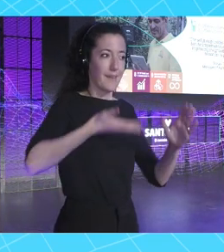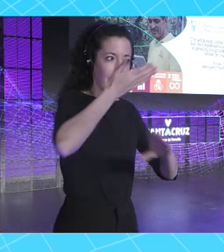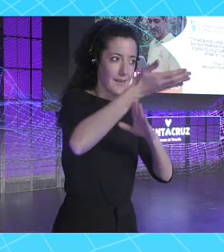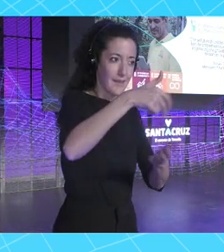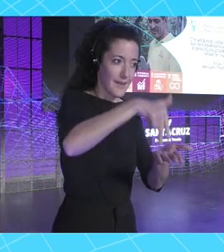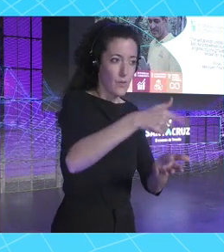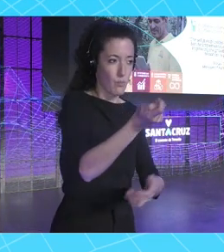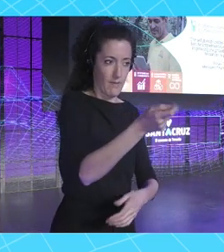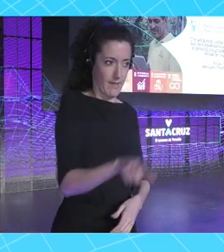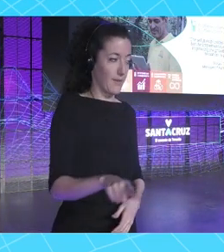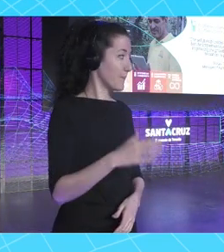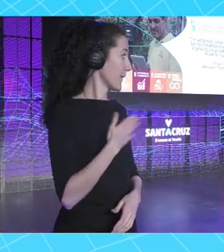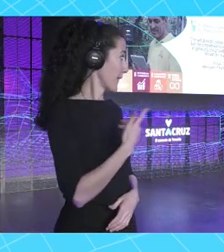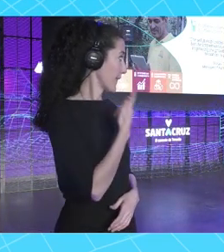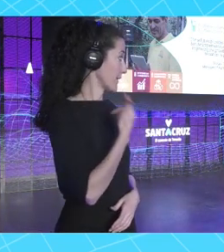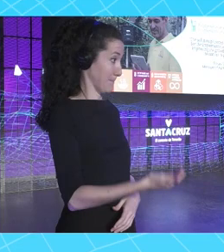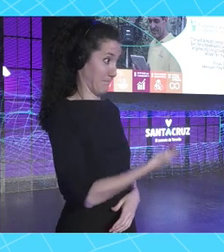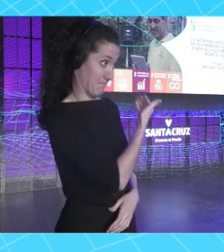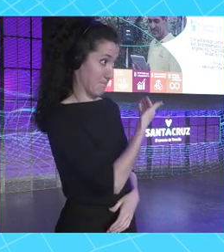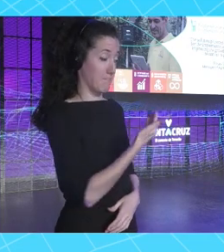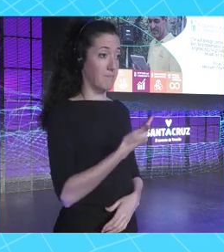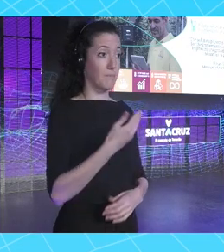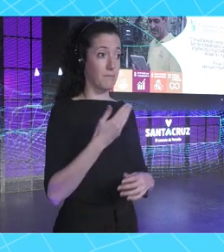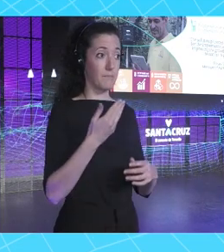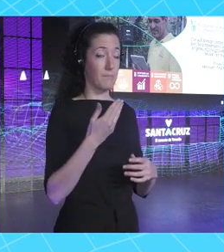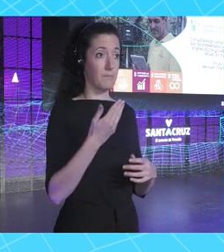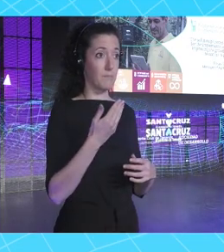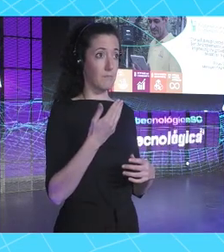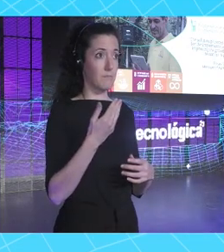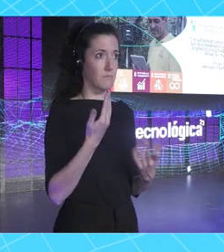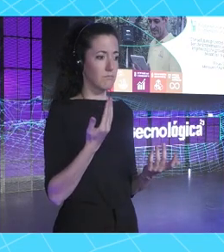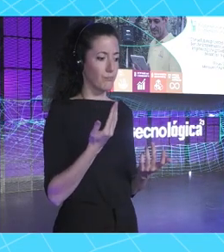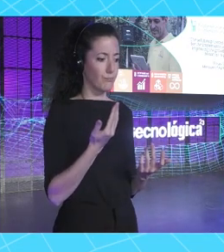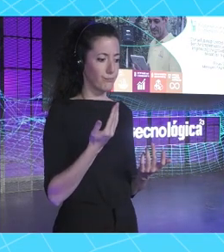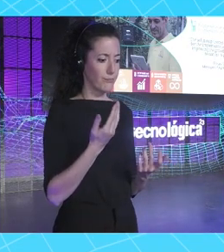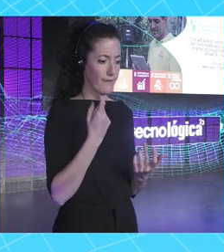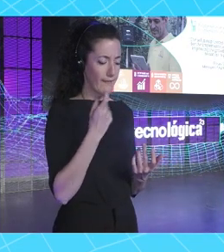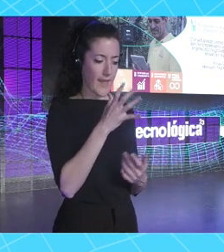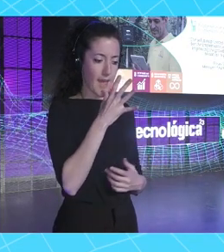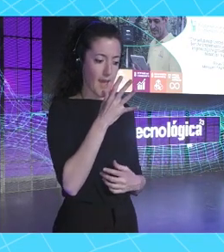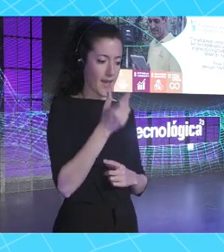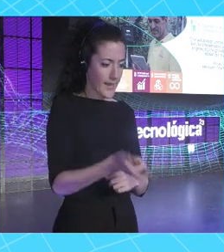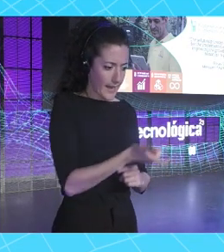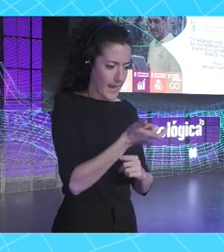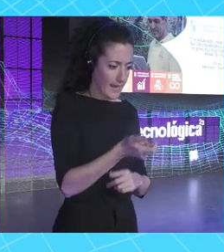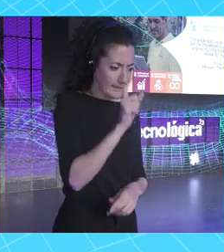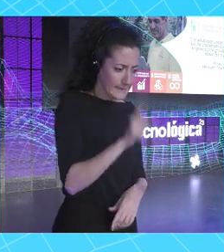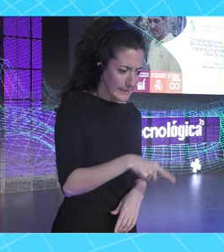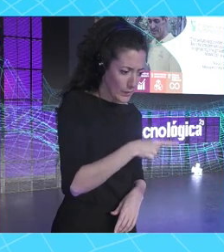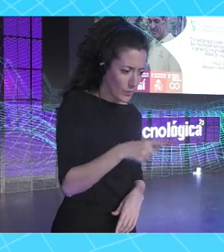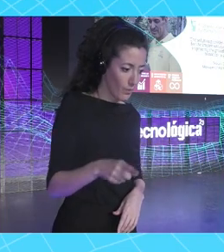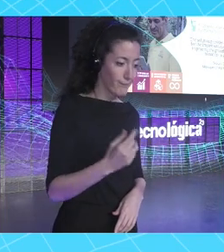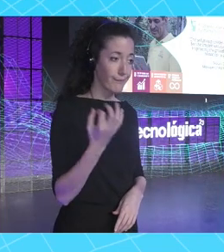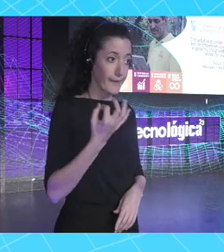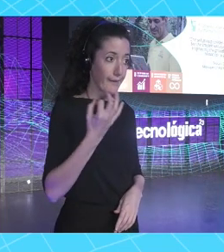para saber si tenía que regar Pues antes tenía que ir hasta hasta el invernadero meter a lo mejor el dedo en